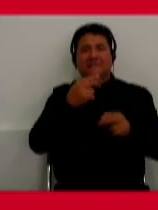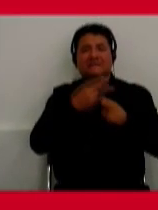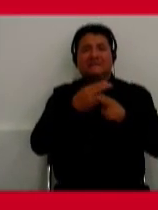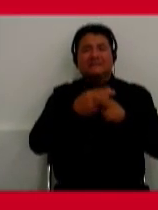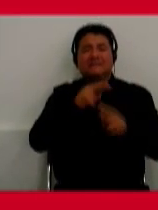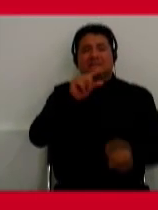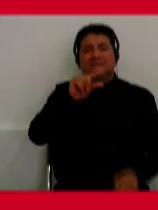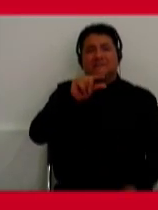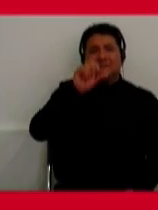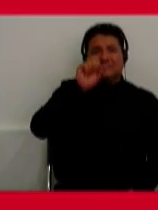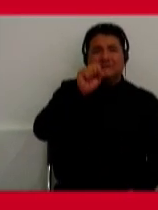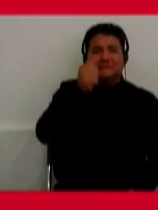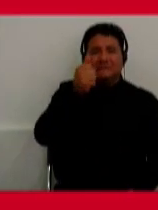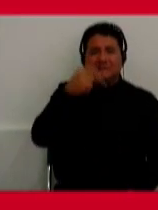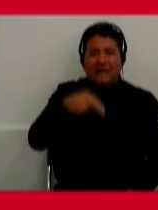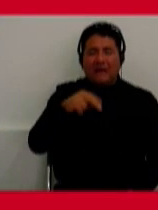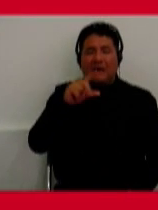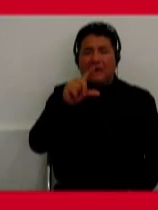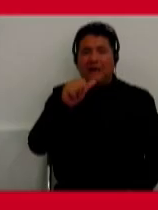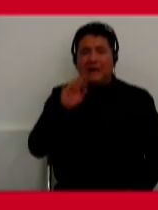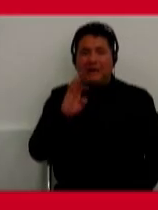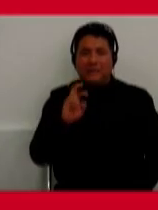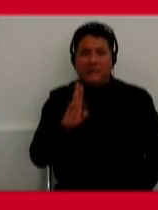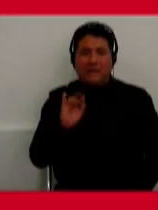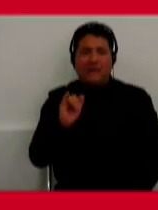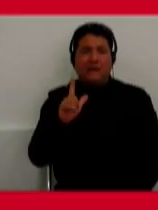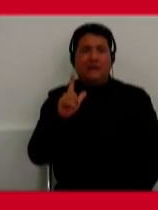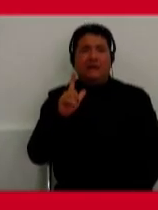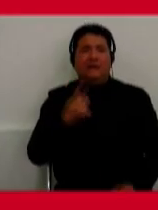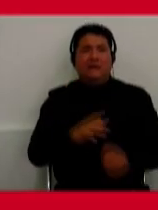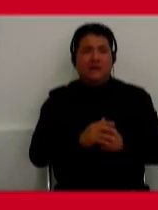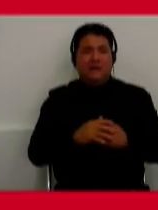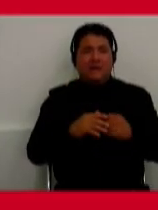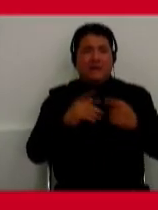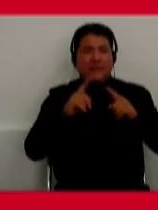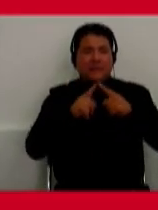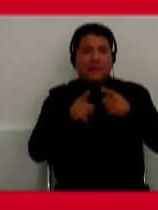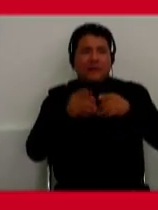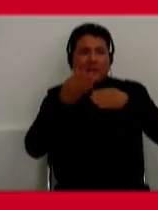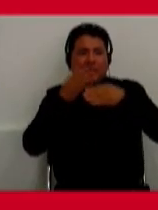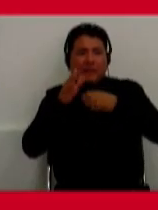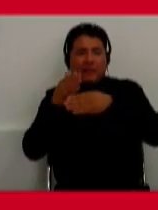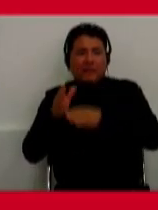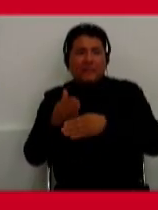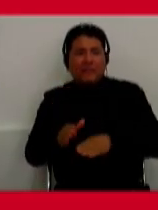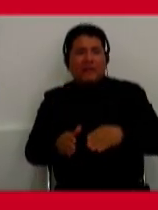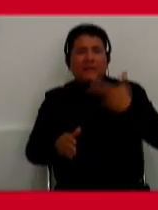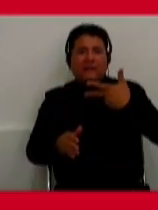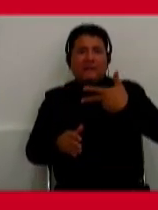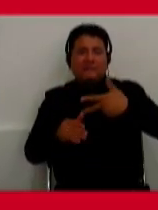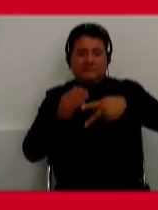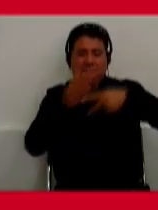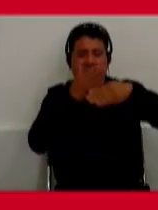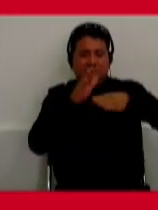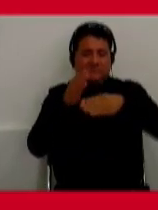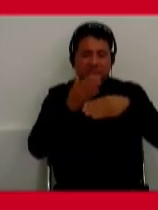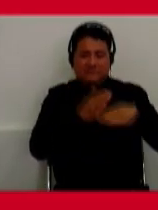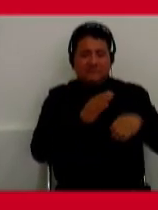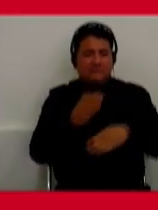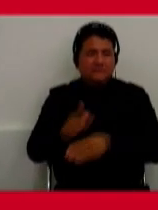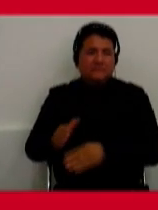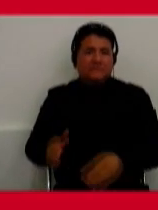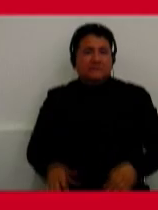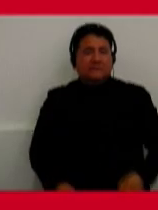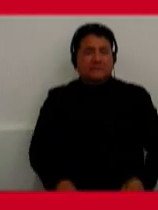zona norte, zona sur. Hablamos del low case y el high case. Y hay una línea entrepunteada que representa 1.71 millones